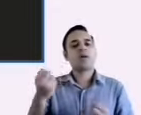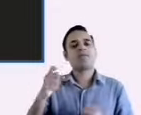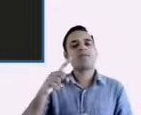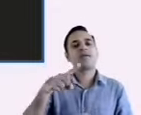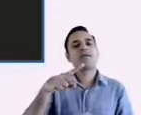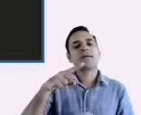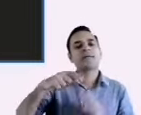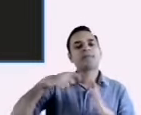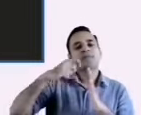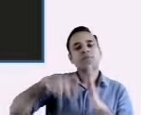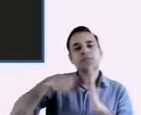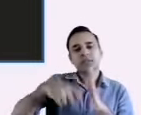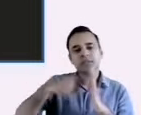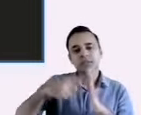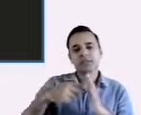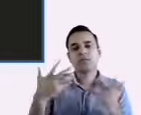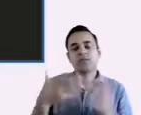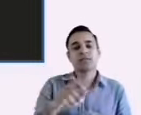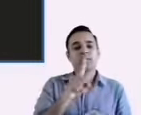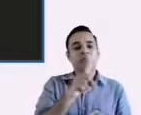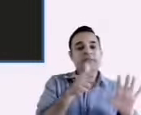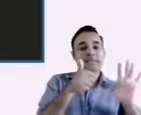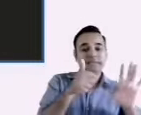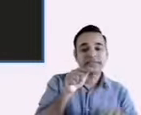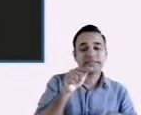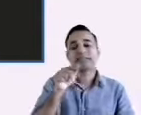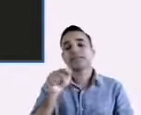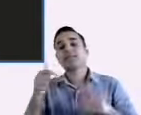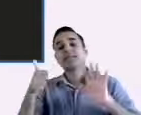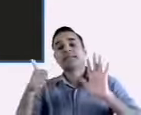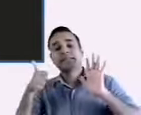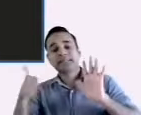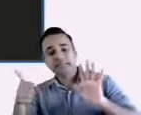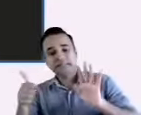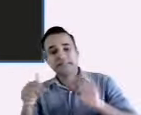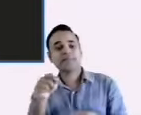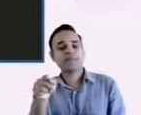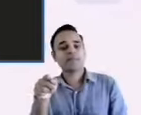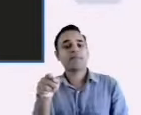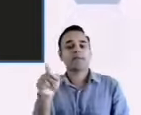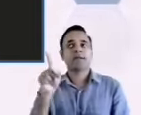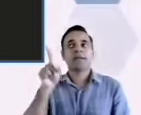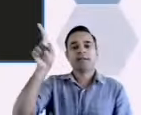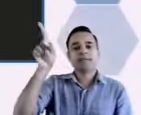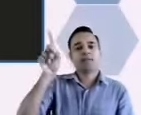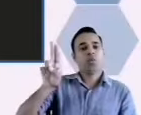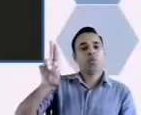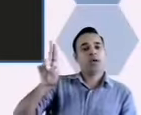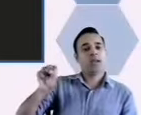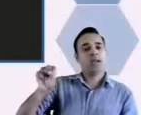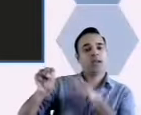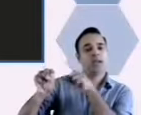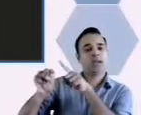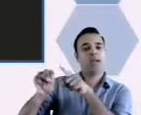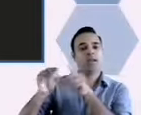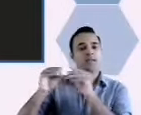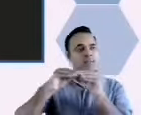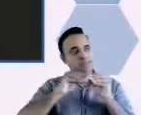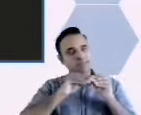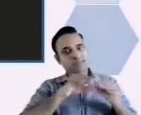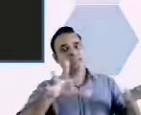internacional del trabajo la organización internacional para las migraciones y junos donde fueron